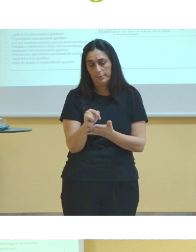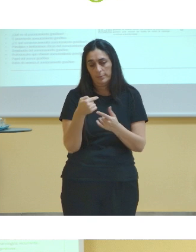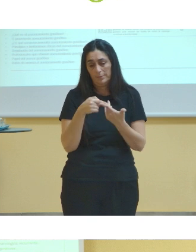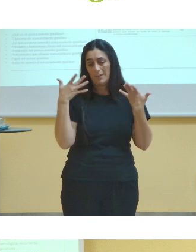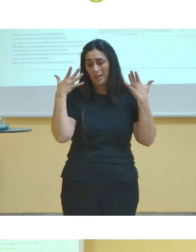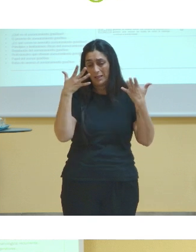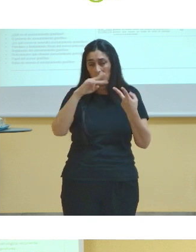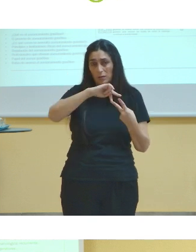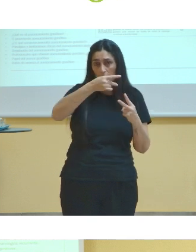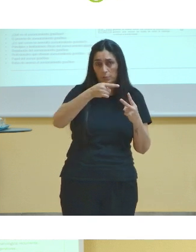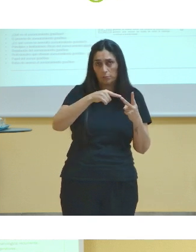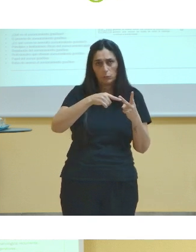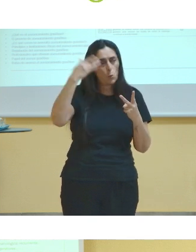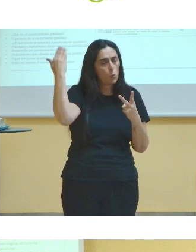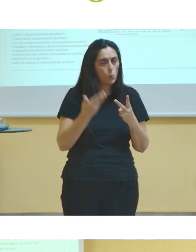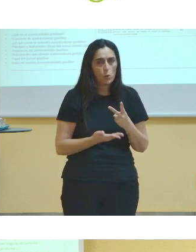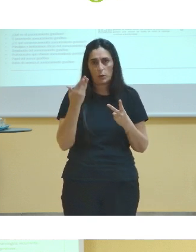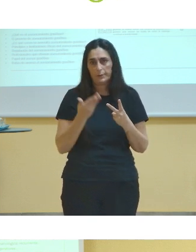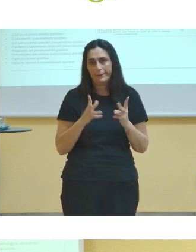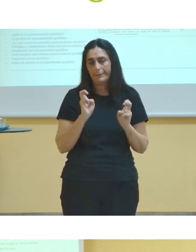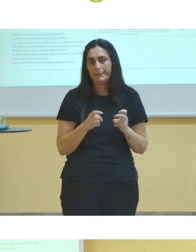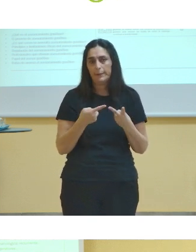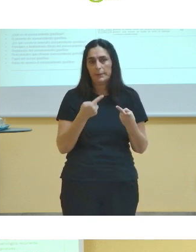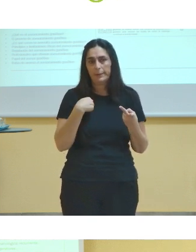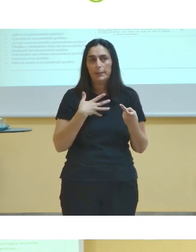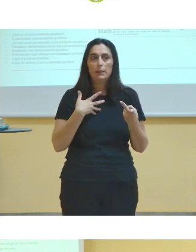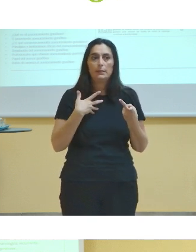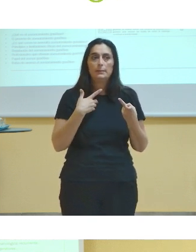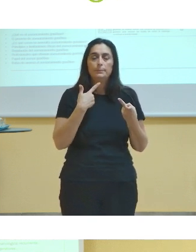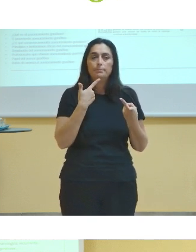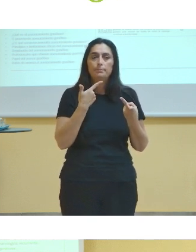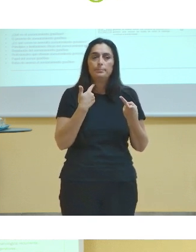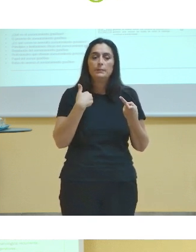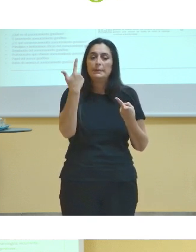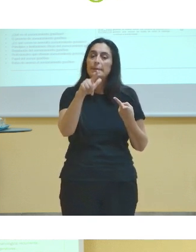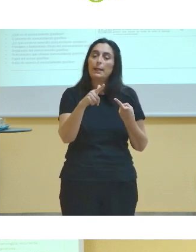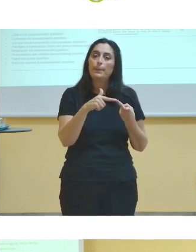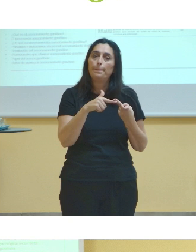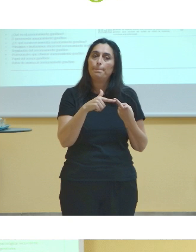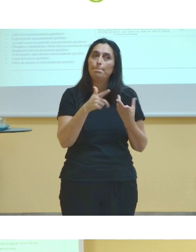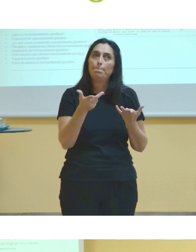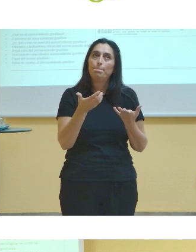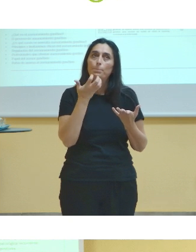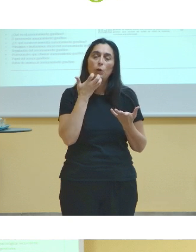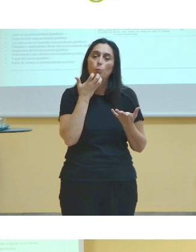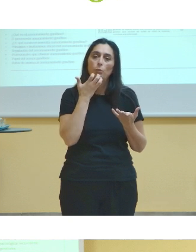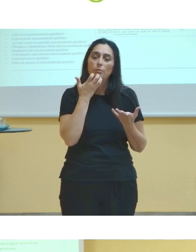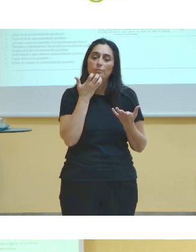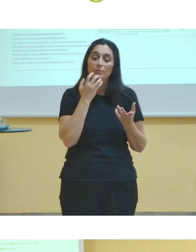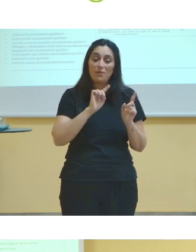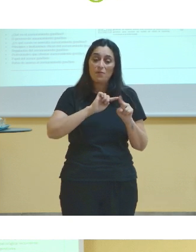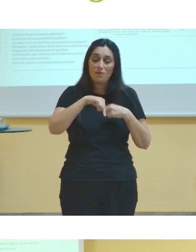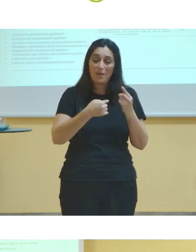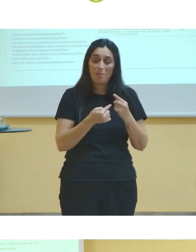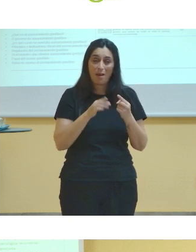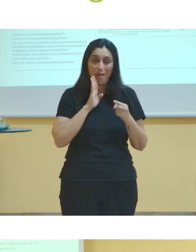Asesoramiento genético, otro tema fundamental. Sabemos que en el caso de familias con